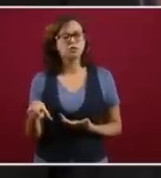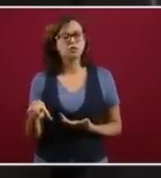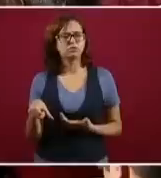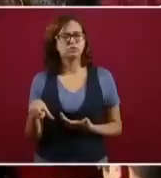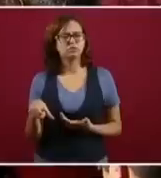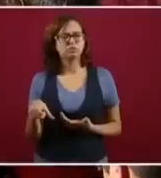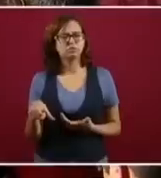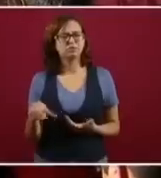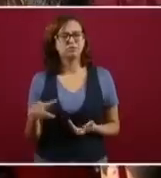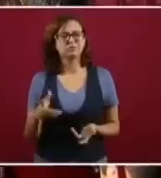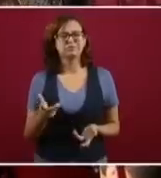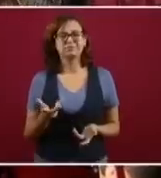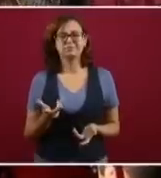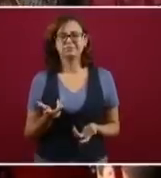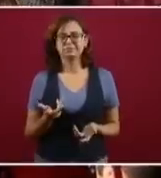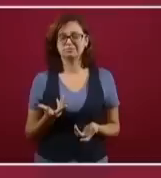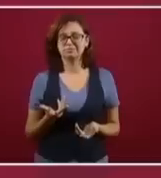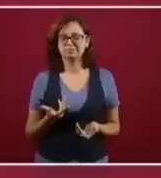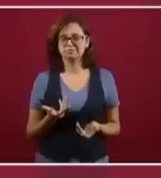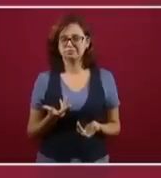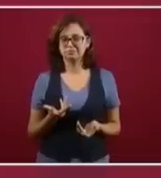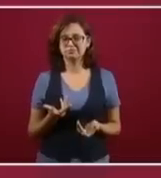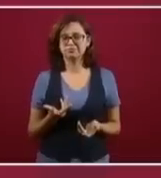Y estaban